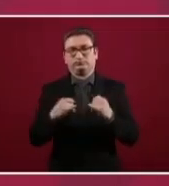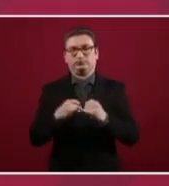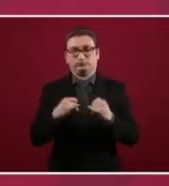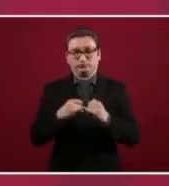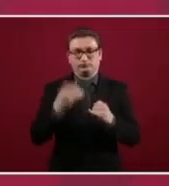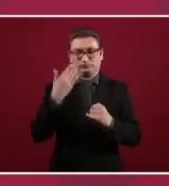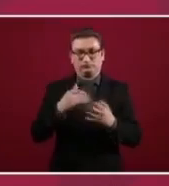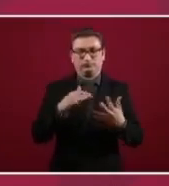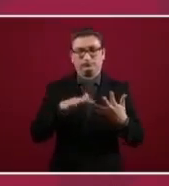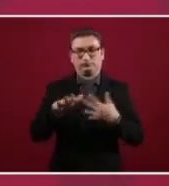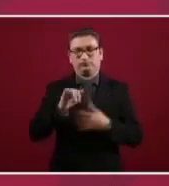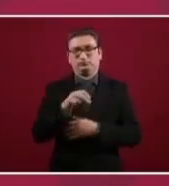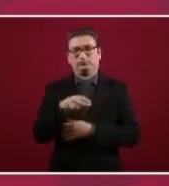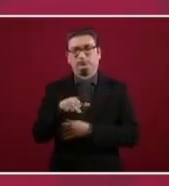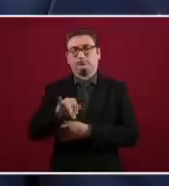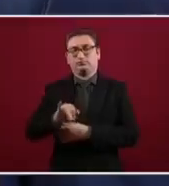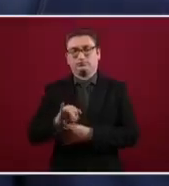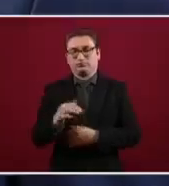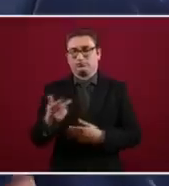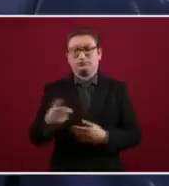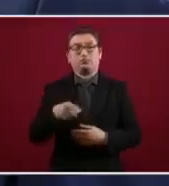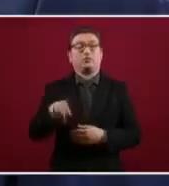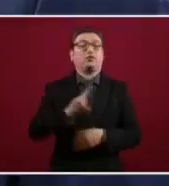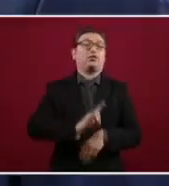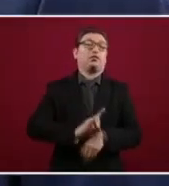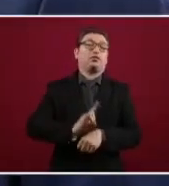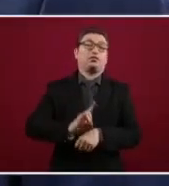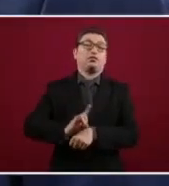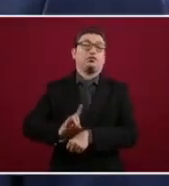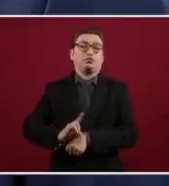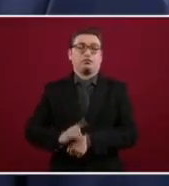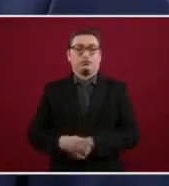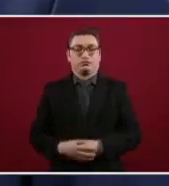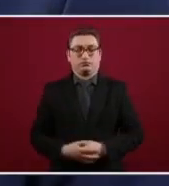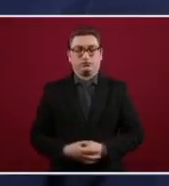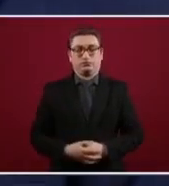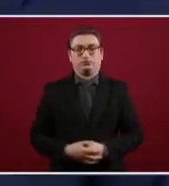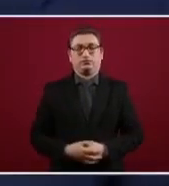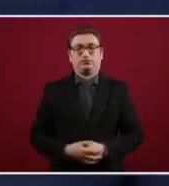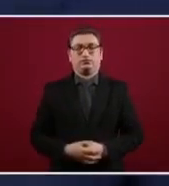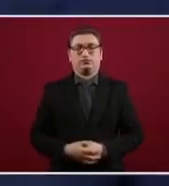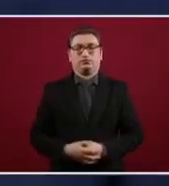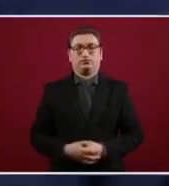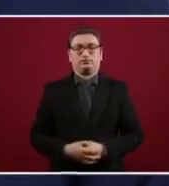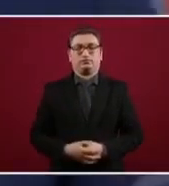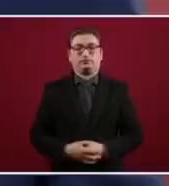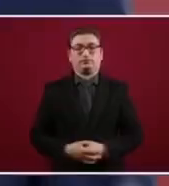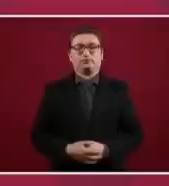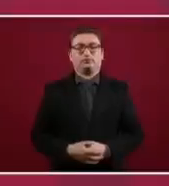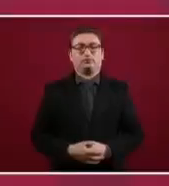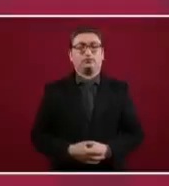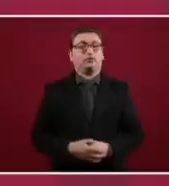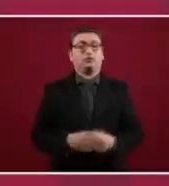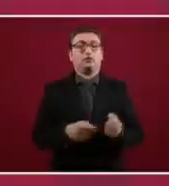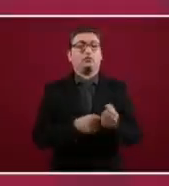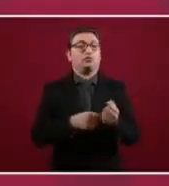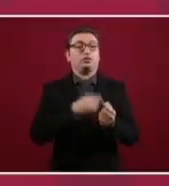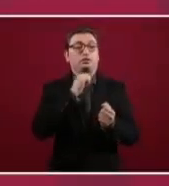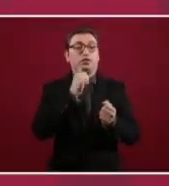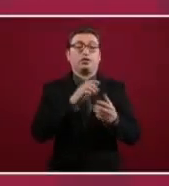de la transparencia para simular de que no se ocultaban las